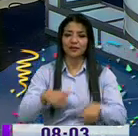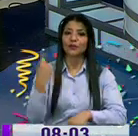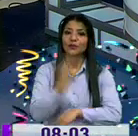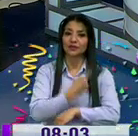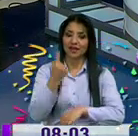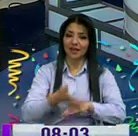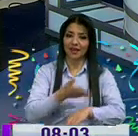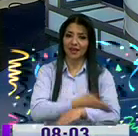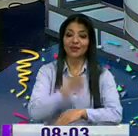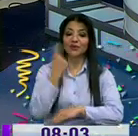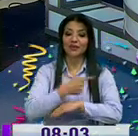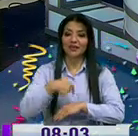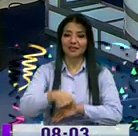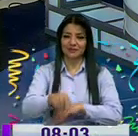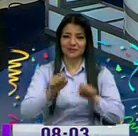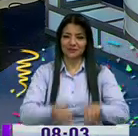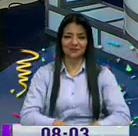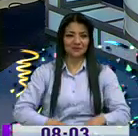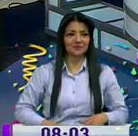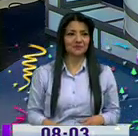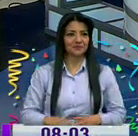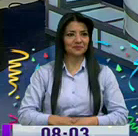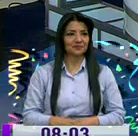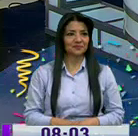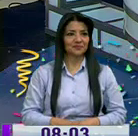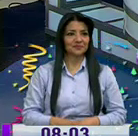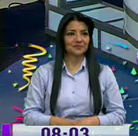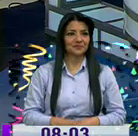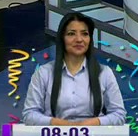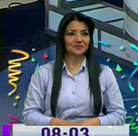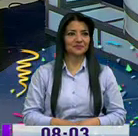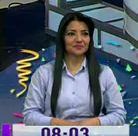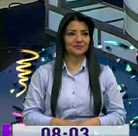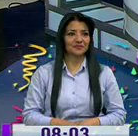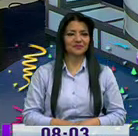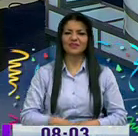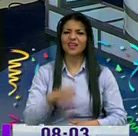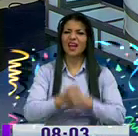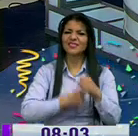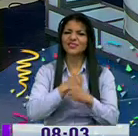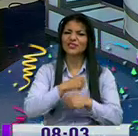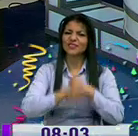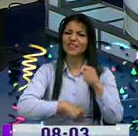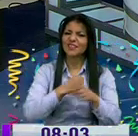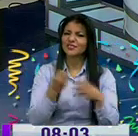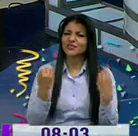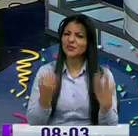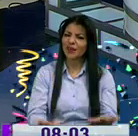un día después, ¿ya? Está bien. ¿Cómo que quedas tantos años? ¿Qué te pasa?